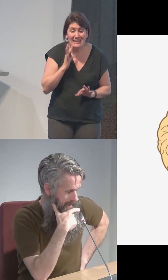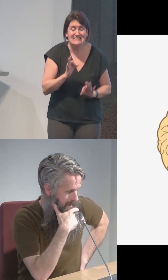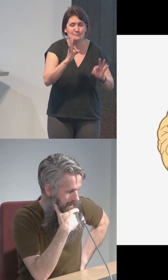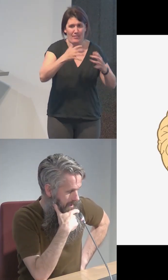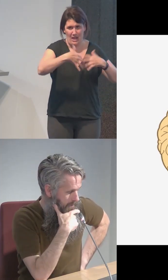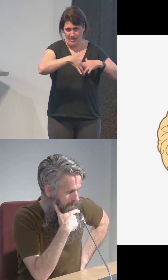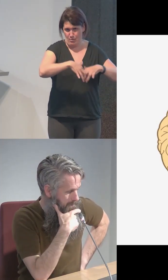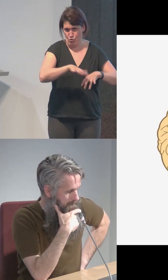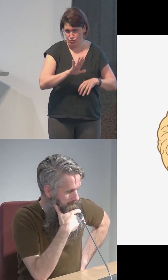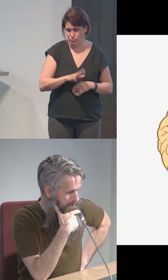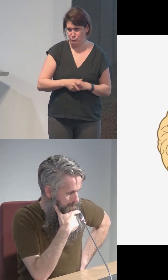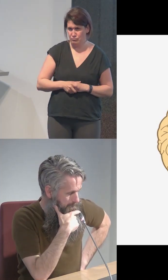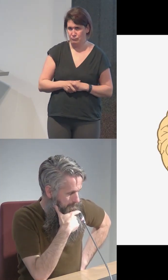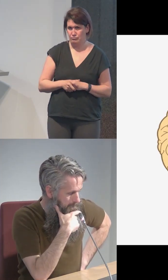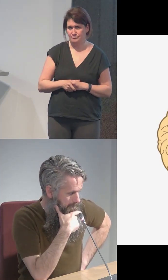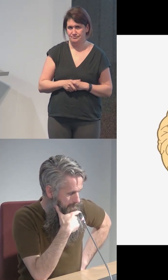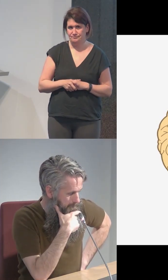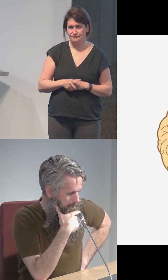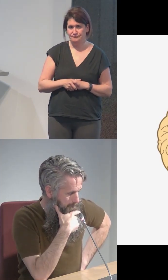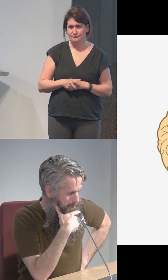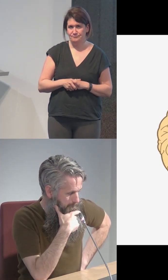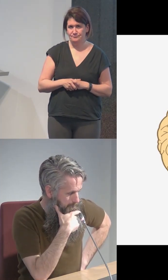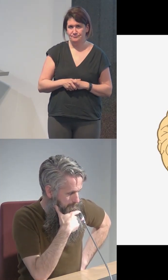específica del cerebro.